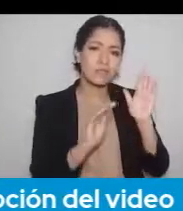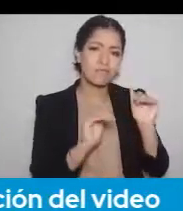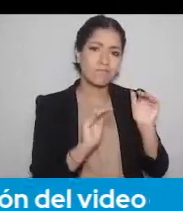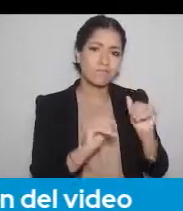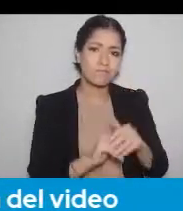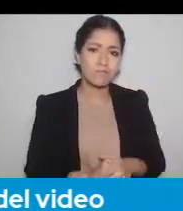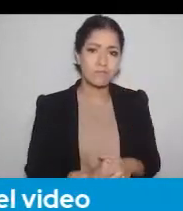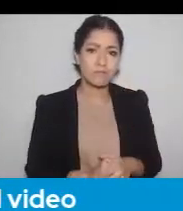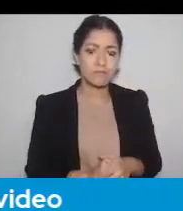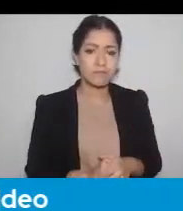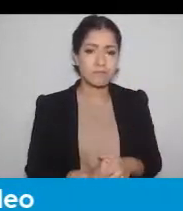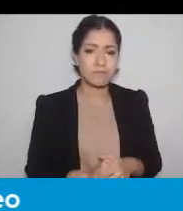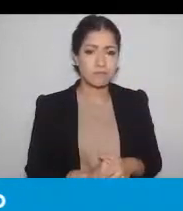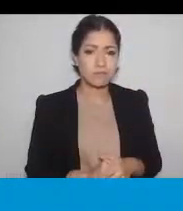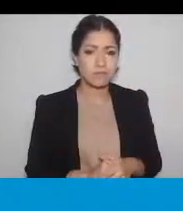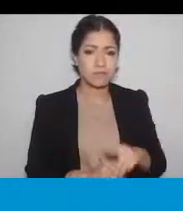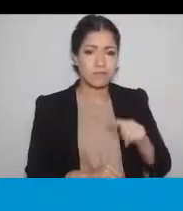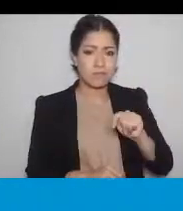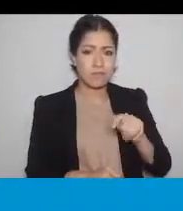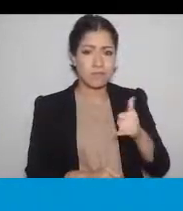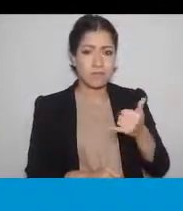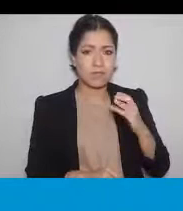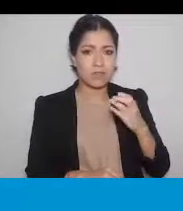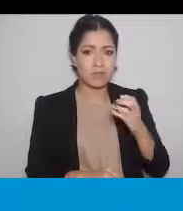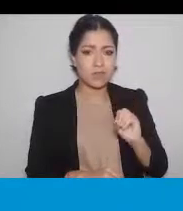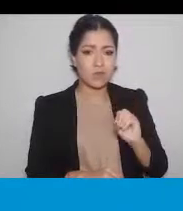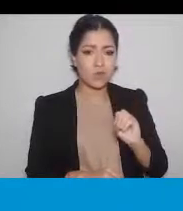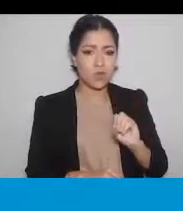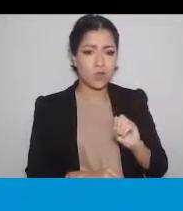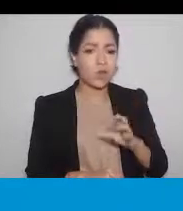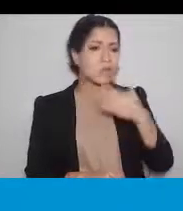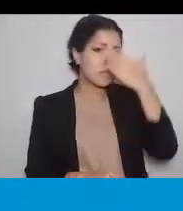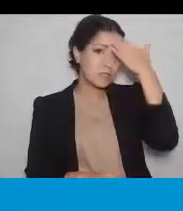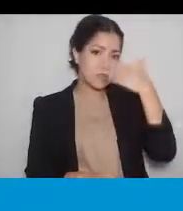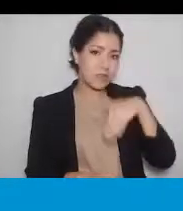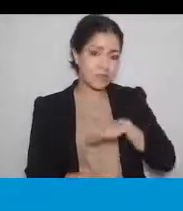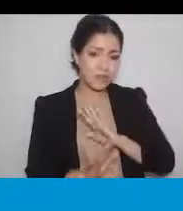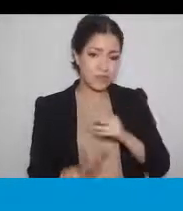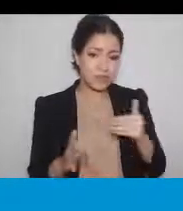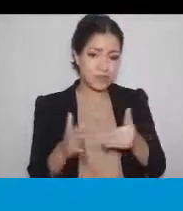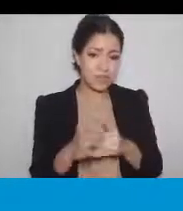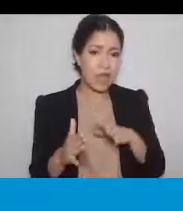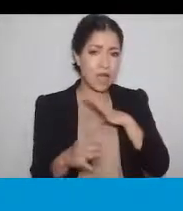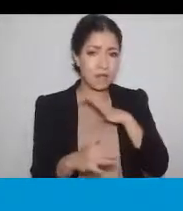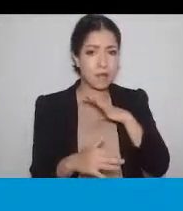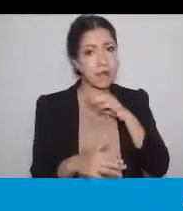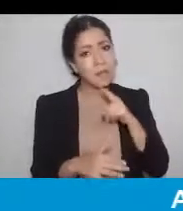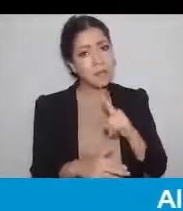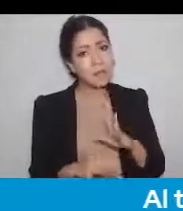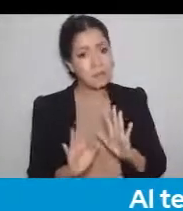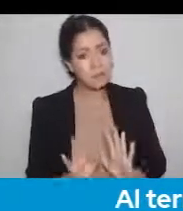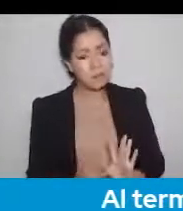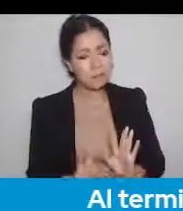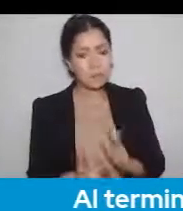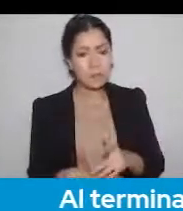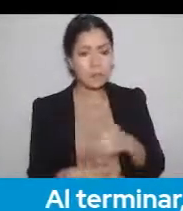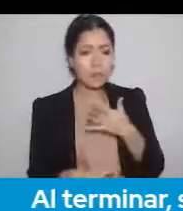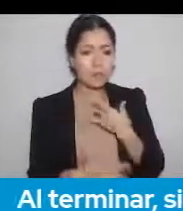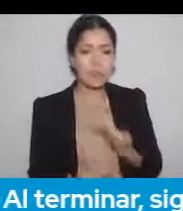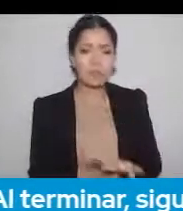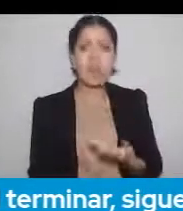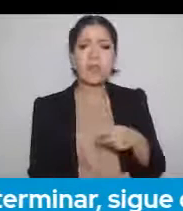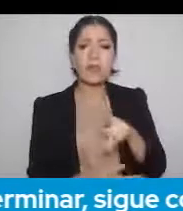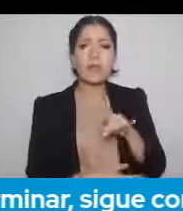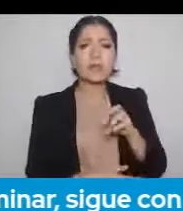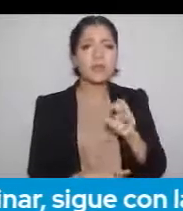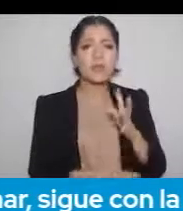Tico conocía sus limitaciones y admiraba a Kepler. El cabrón de Kepler no admiraba a Tico, solo quería su dinero y